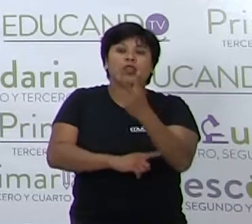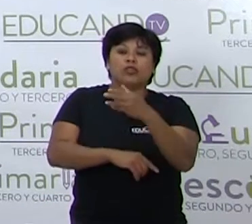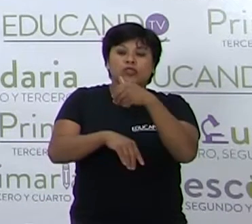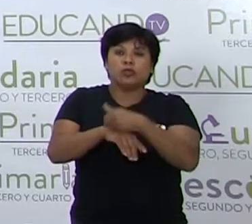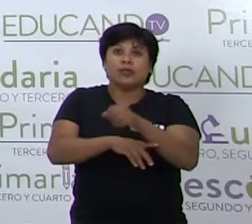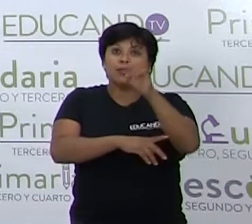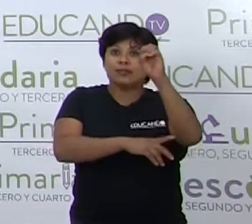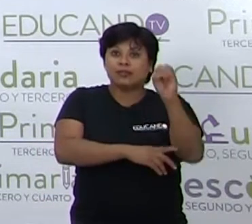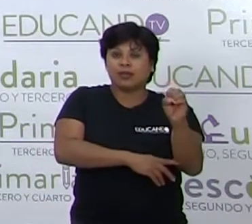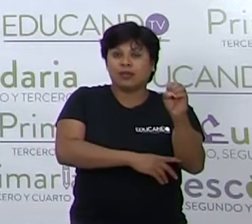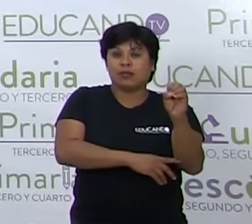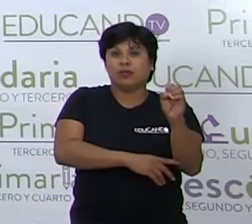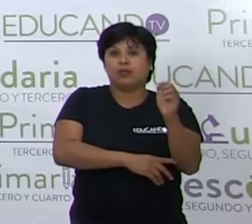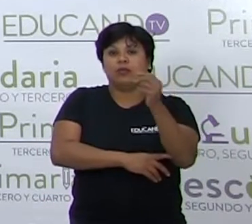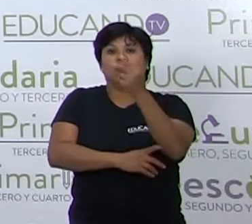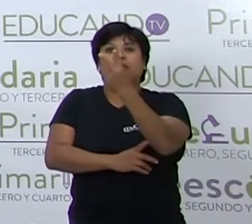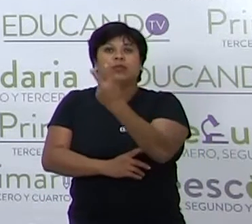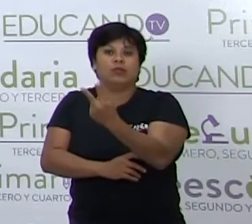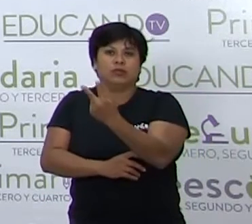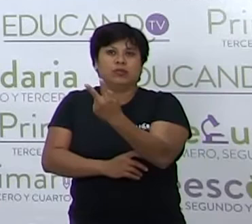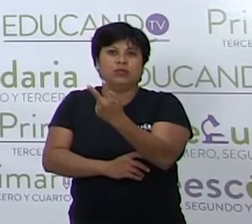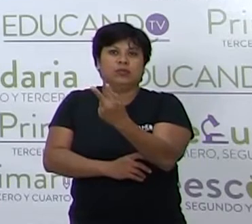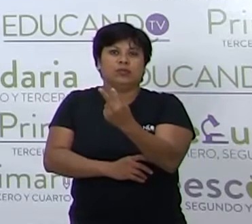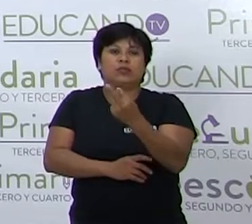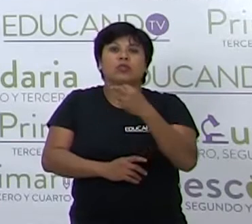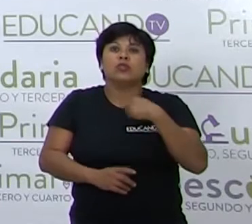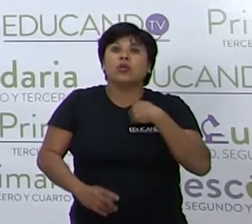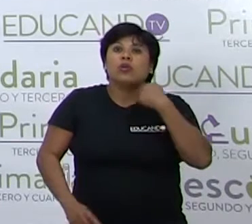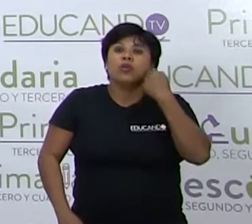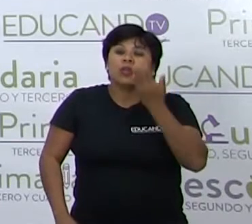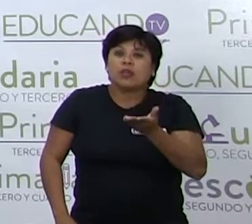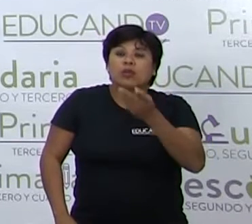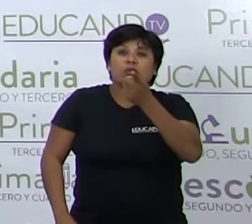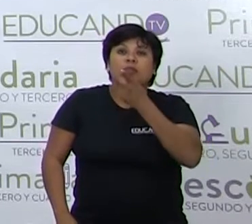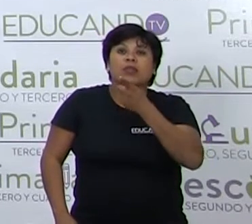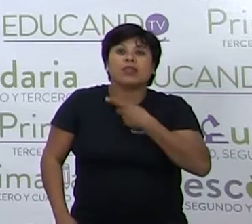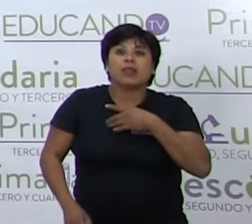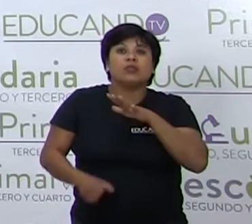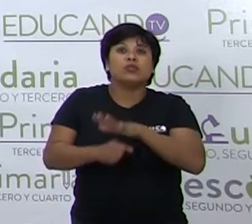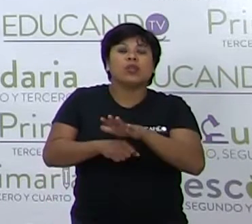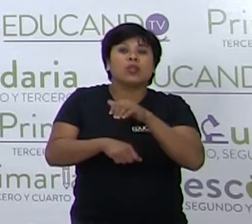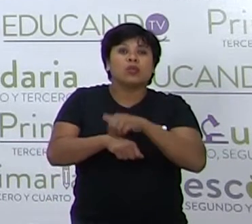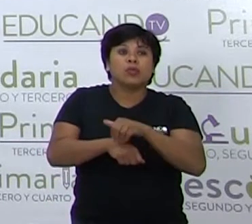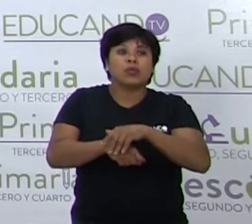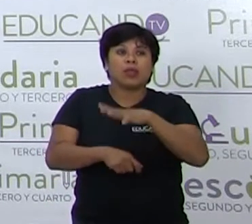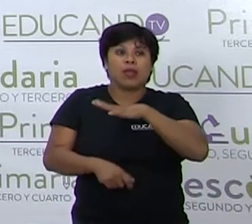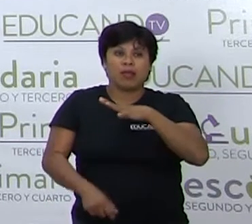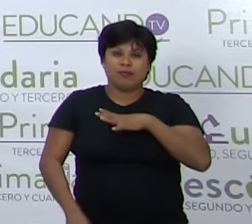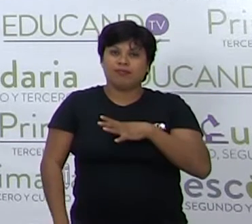el 0 y el 2. Yo quiero que me digas qué número va aquí.